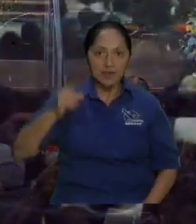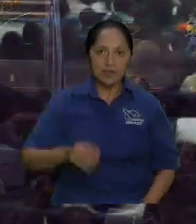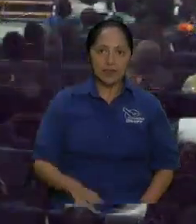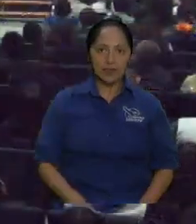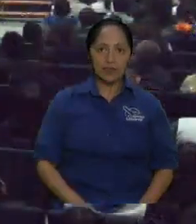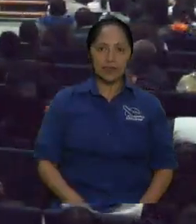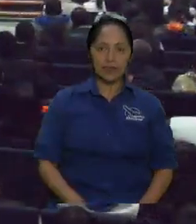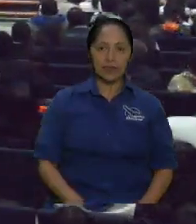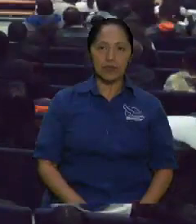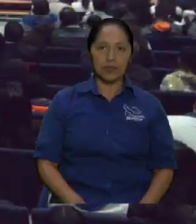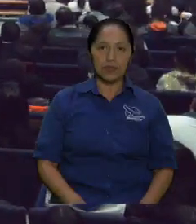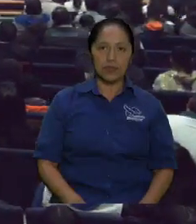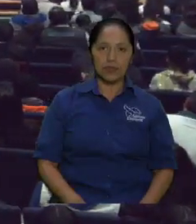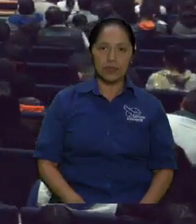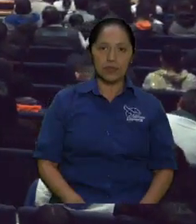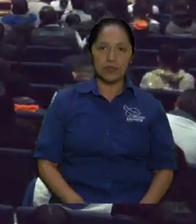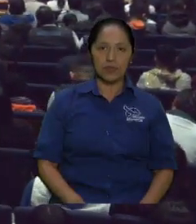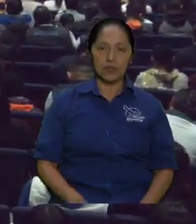sea poderoso sino que a uno lo enviaron